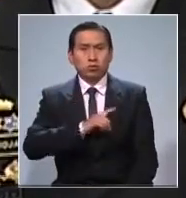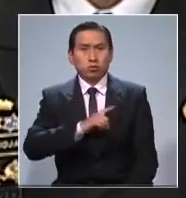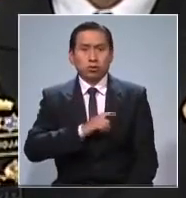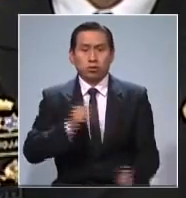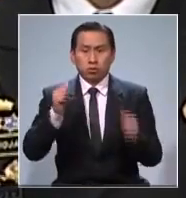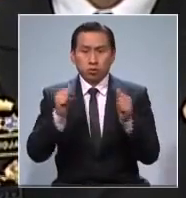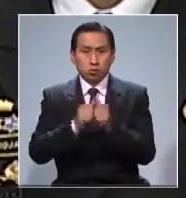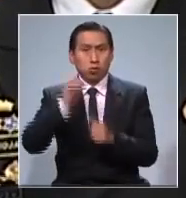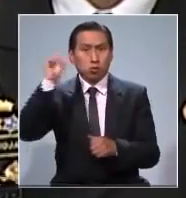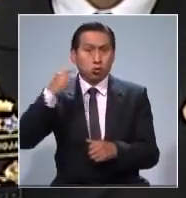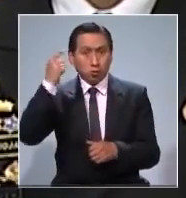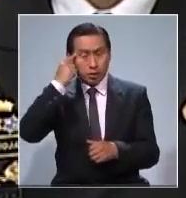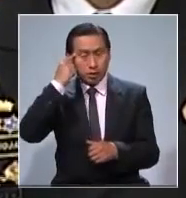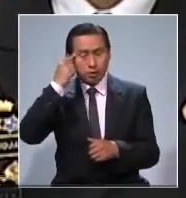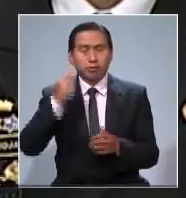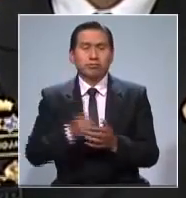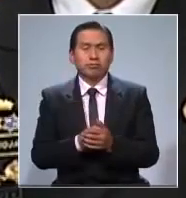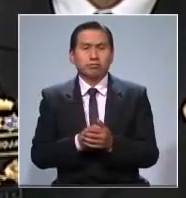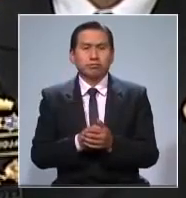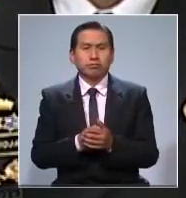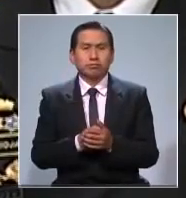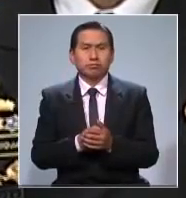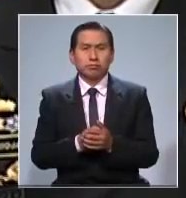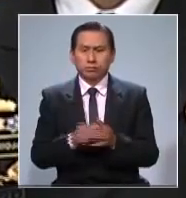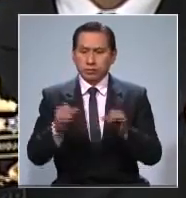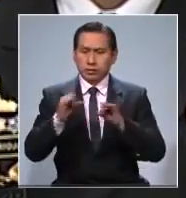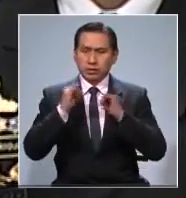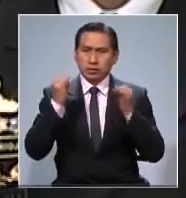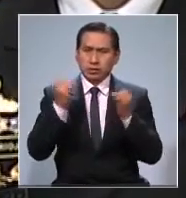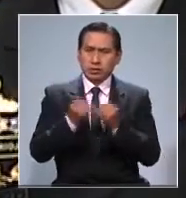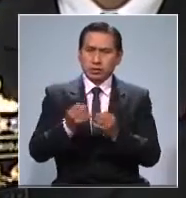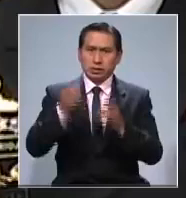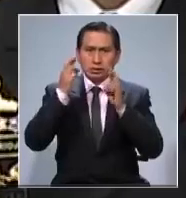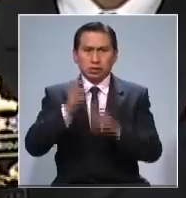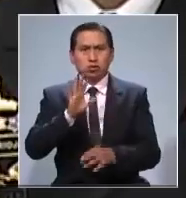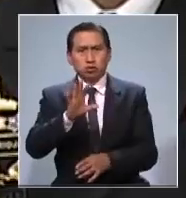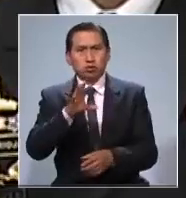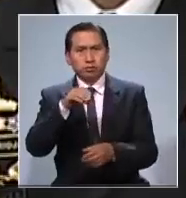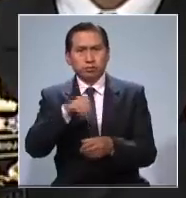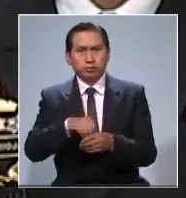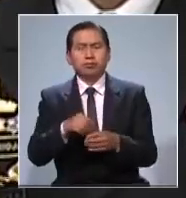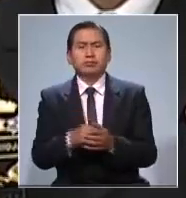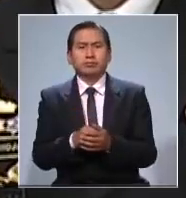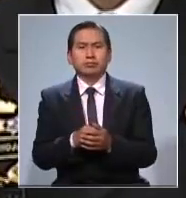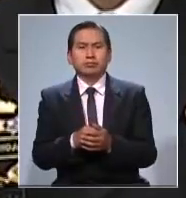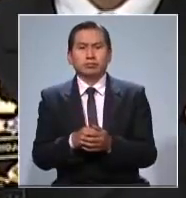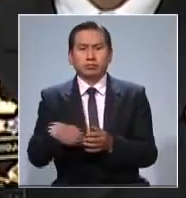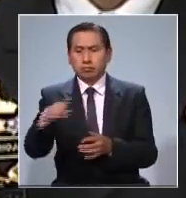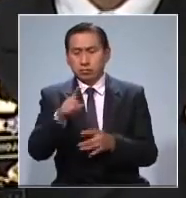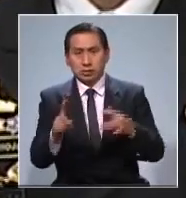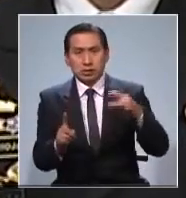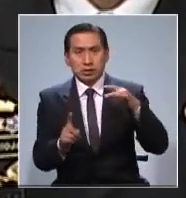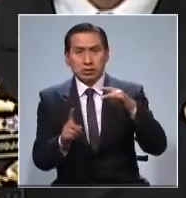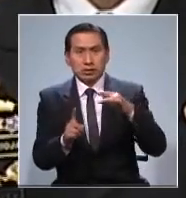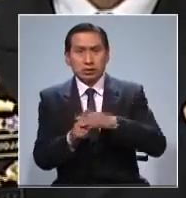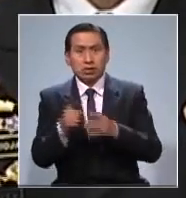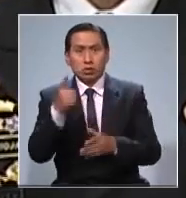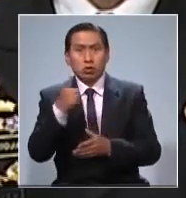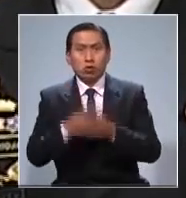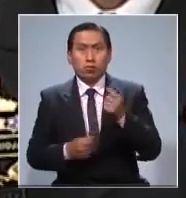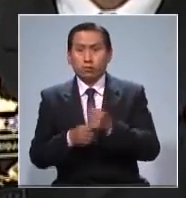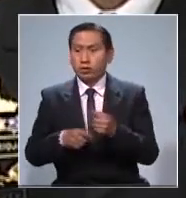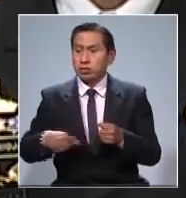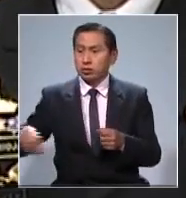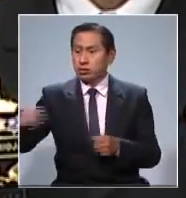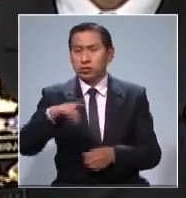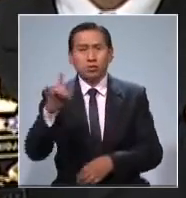gobierno nacional de institucionalizarla, de generar confianza en el